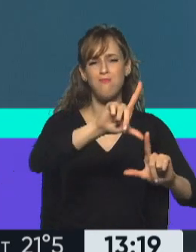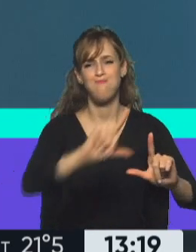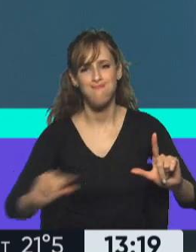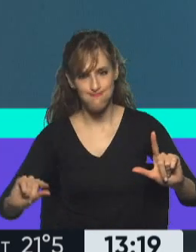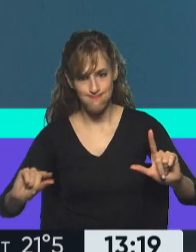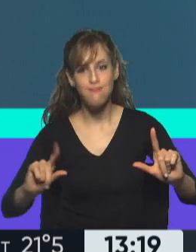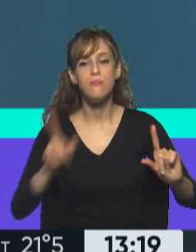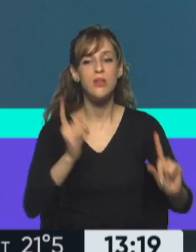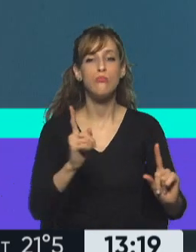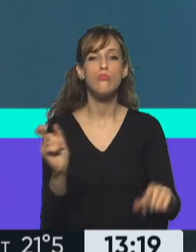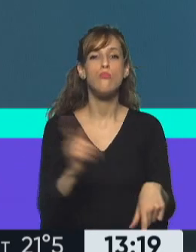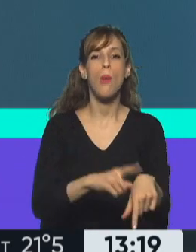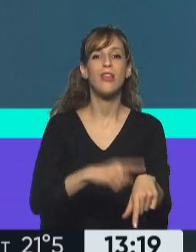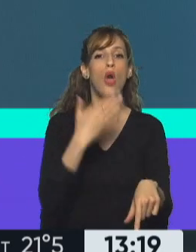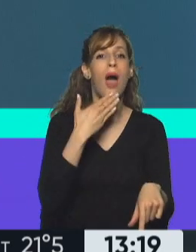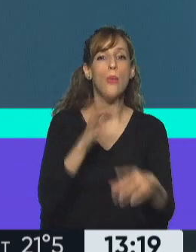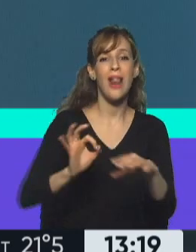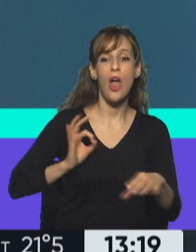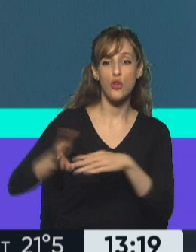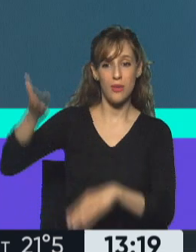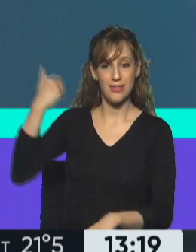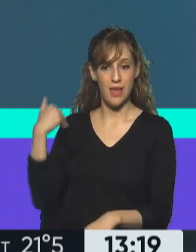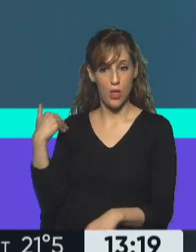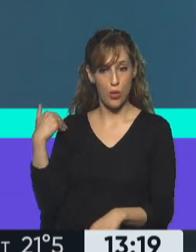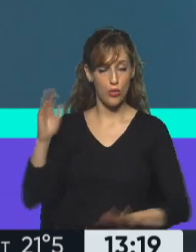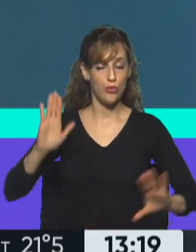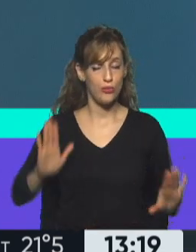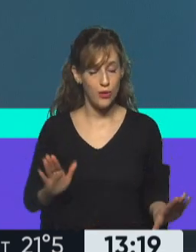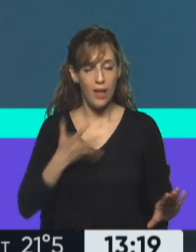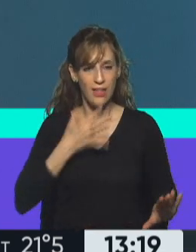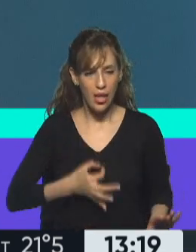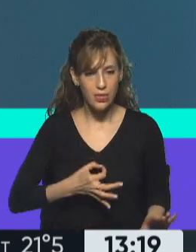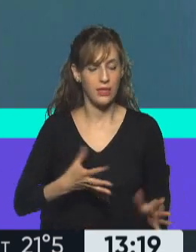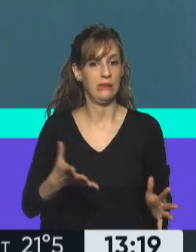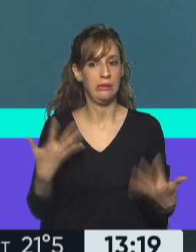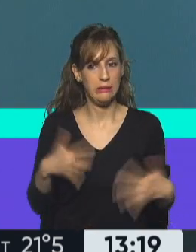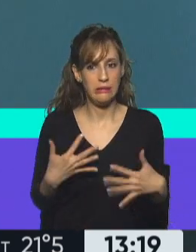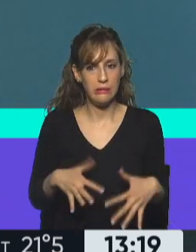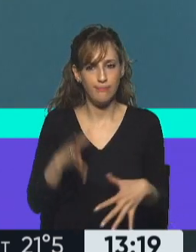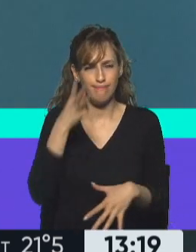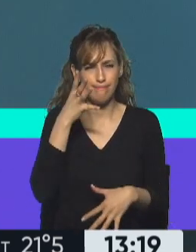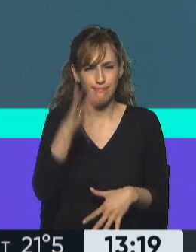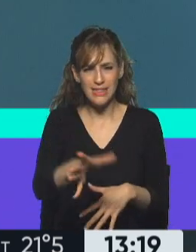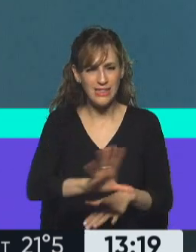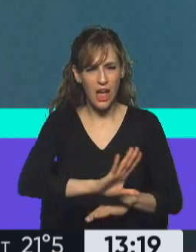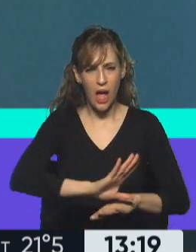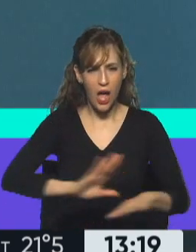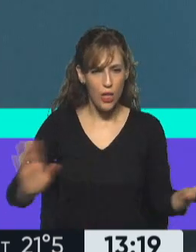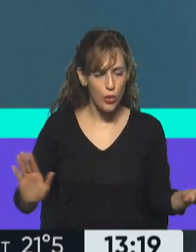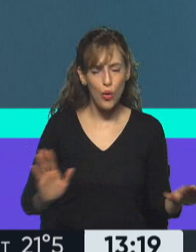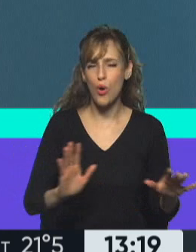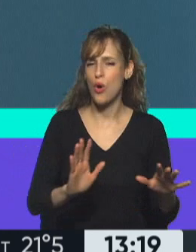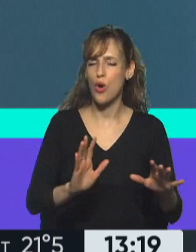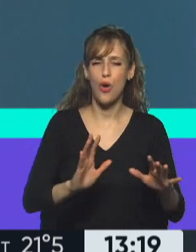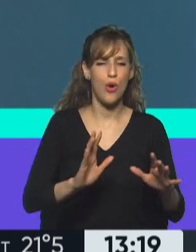en abril del año pasado. Realmente fue impactante, muchísimo más que otras industrias que pudieron seguir